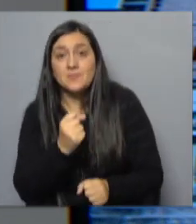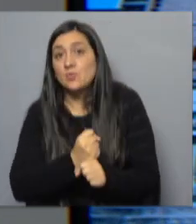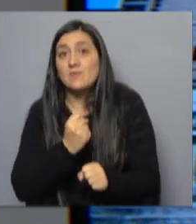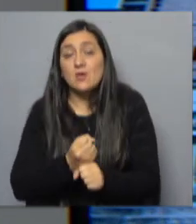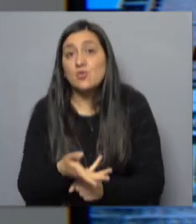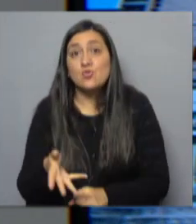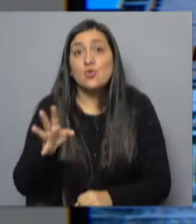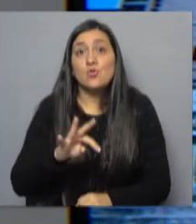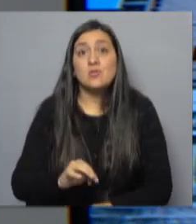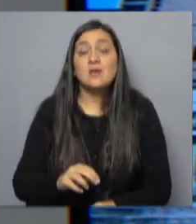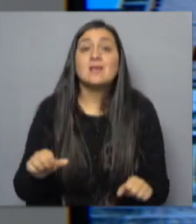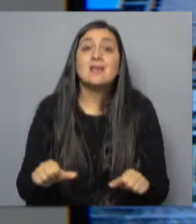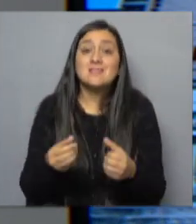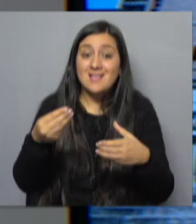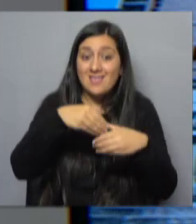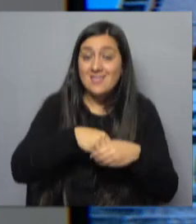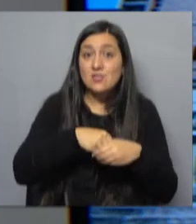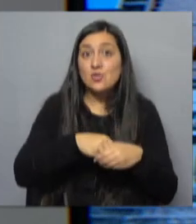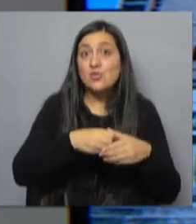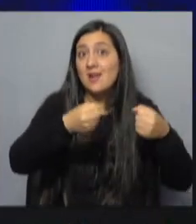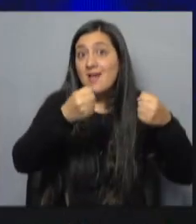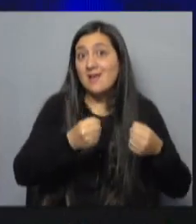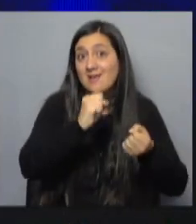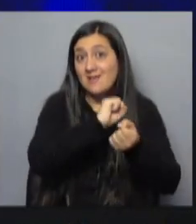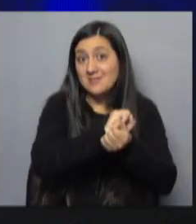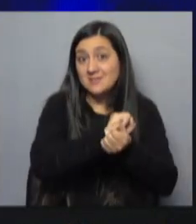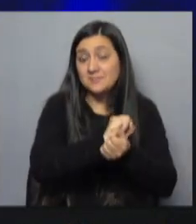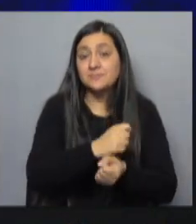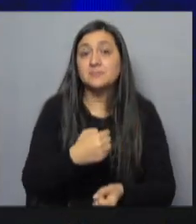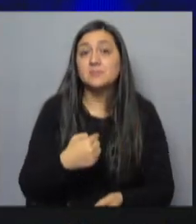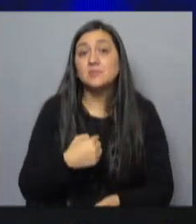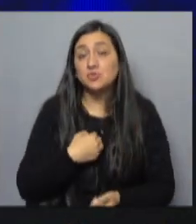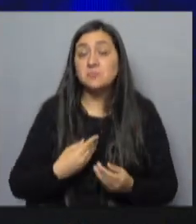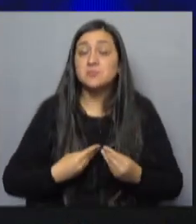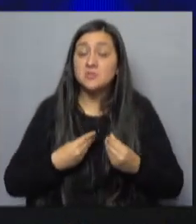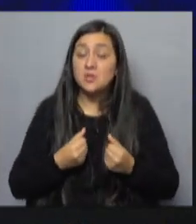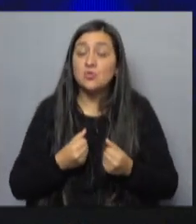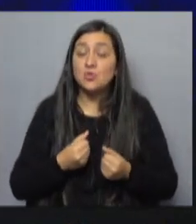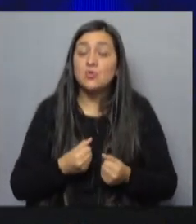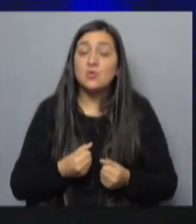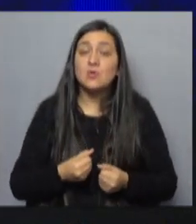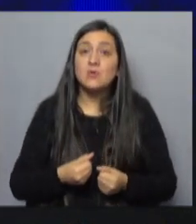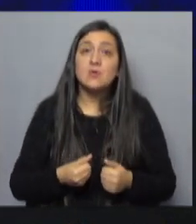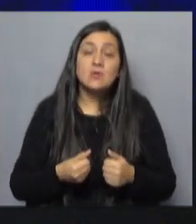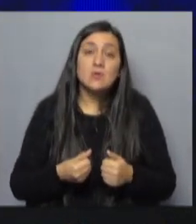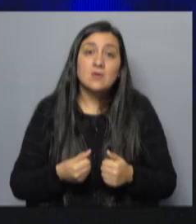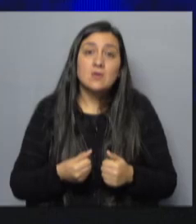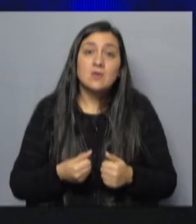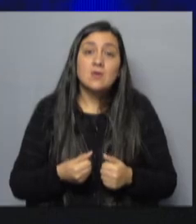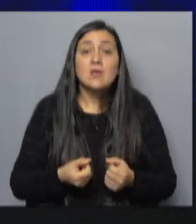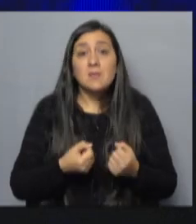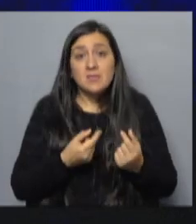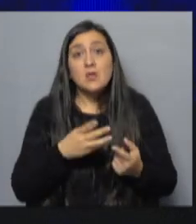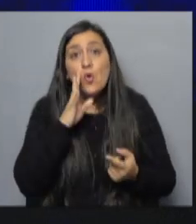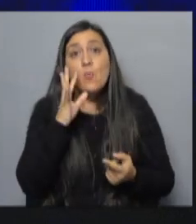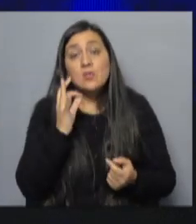cotidiana que haces también en el ámbito carcelario. Sí, yo fui una persona privilegiada dentro del sistema carcelario. Creo que si no hubiese tenido